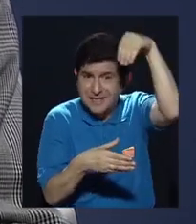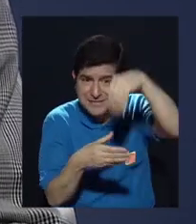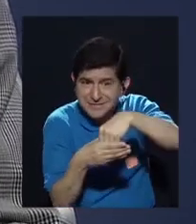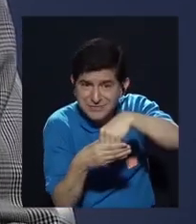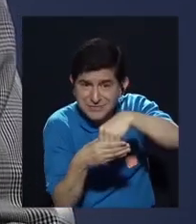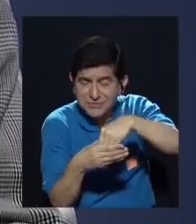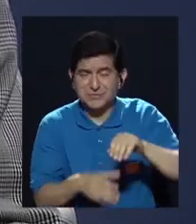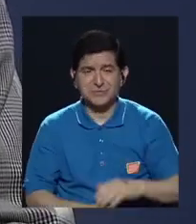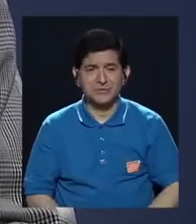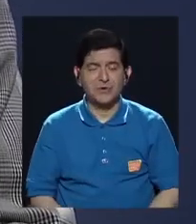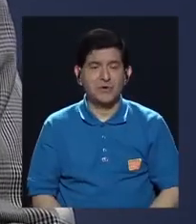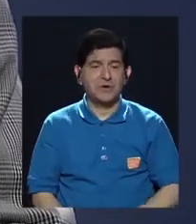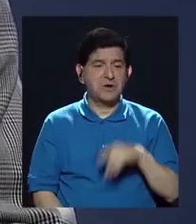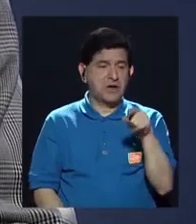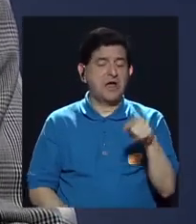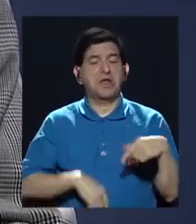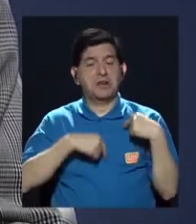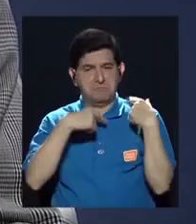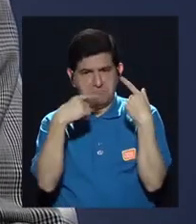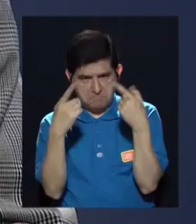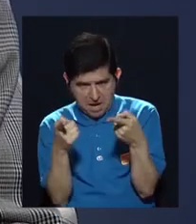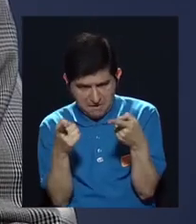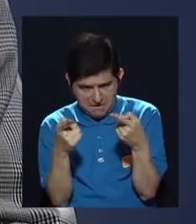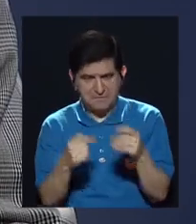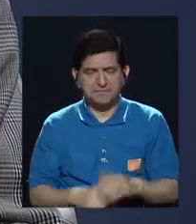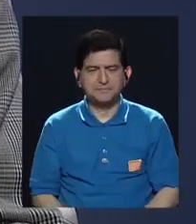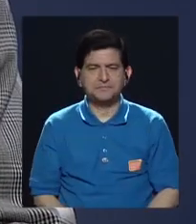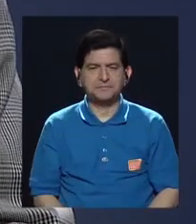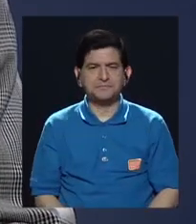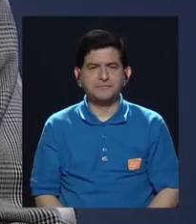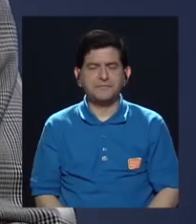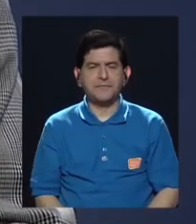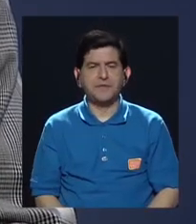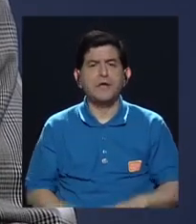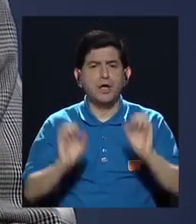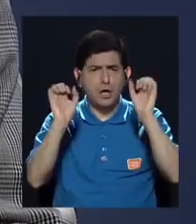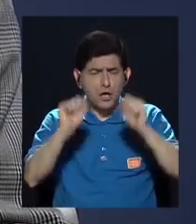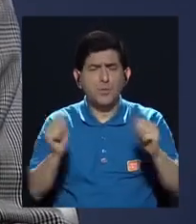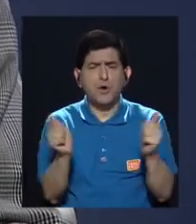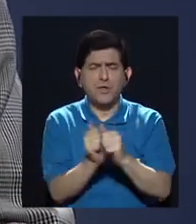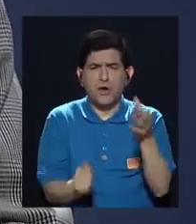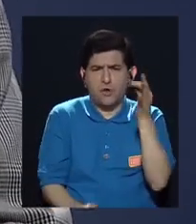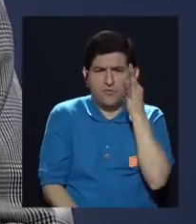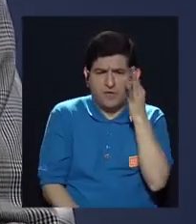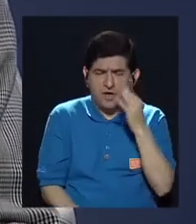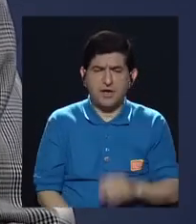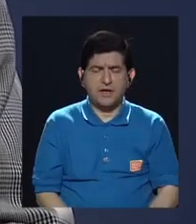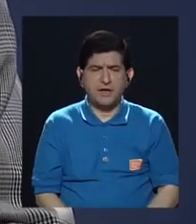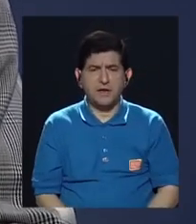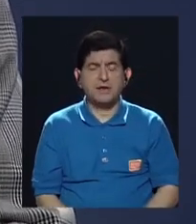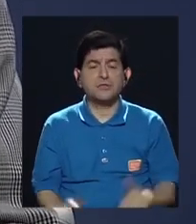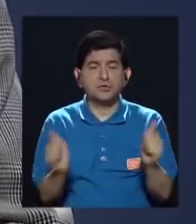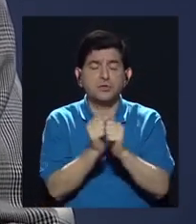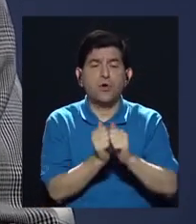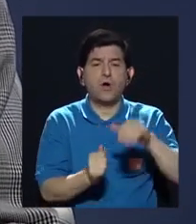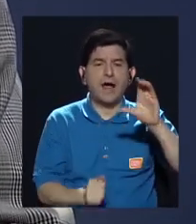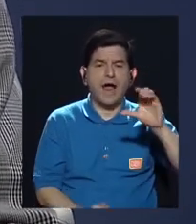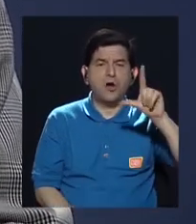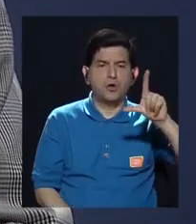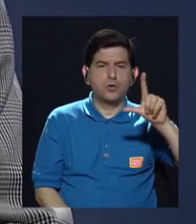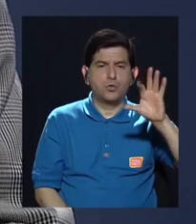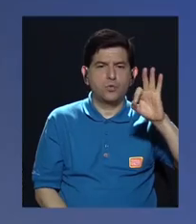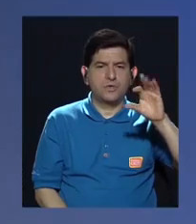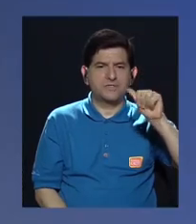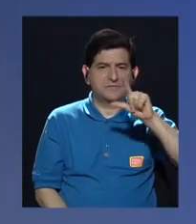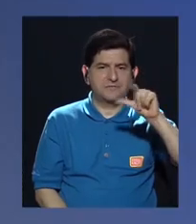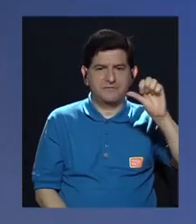que él sube y logra con don Pepe, con la presencia de Carlos Luis Falles, que estuvo ahí